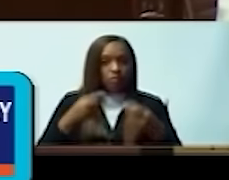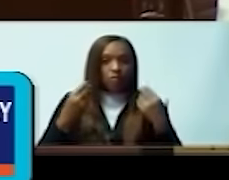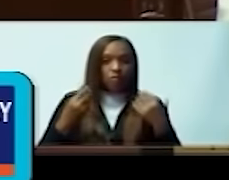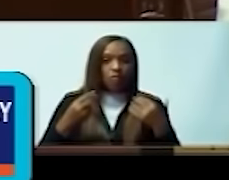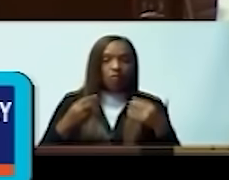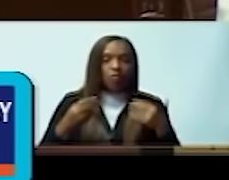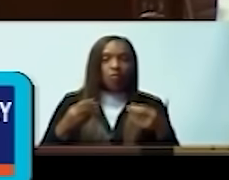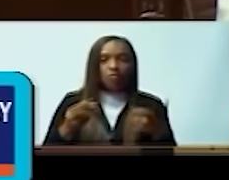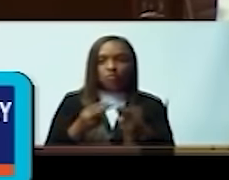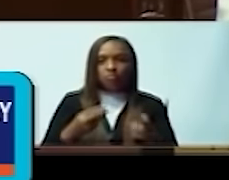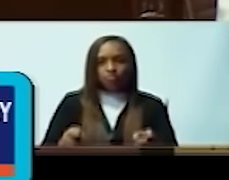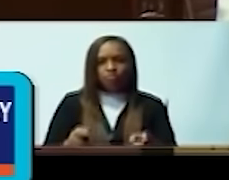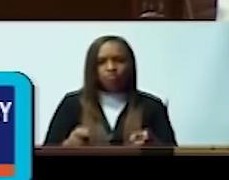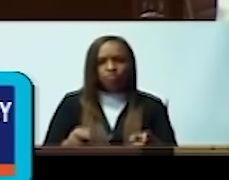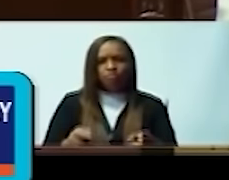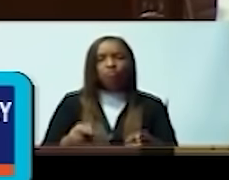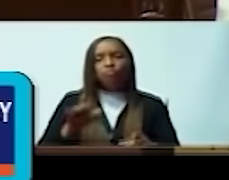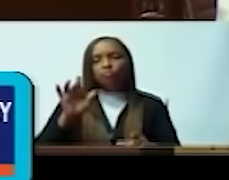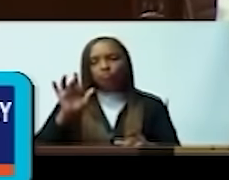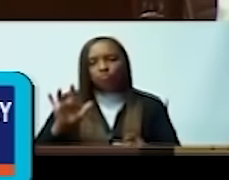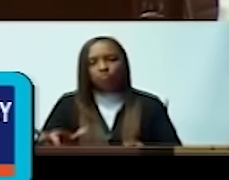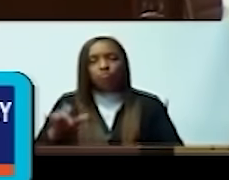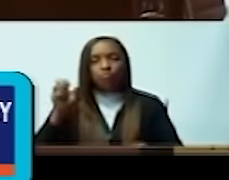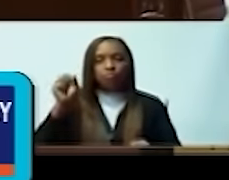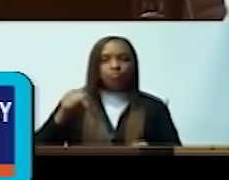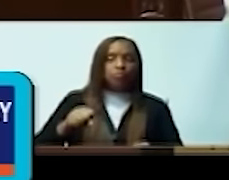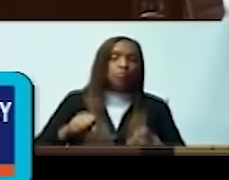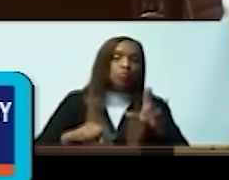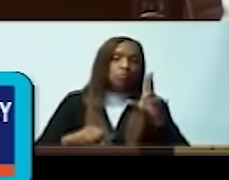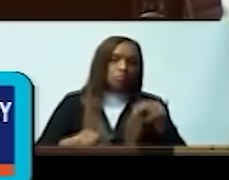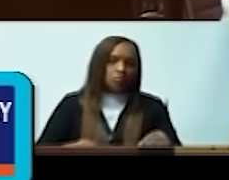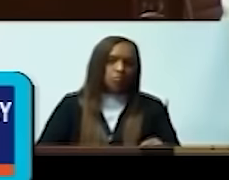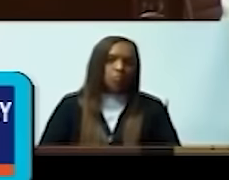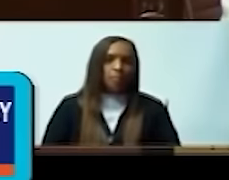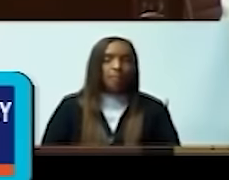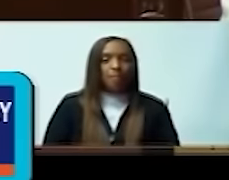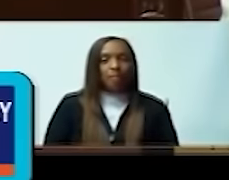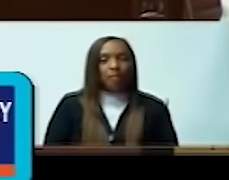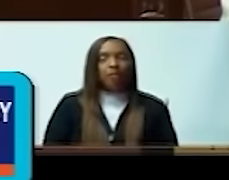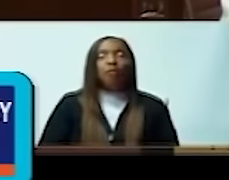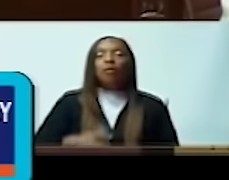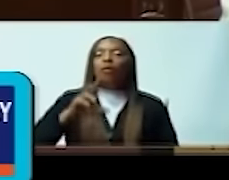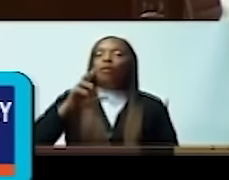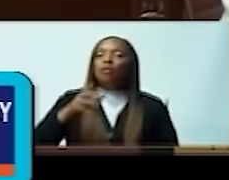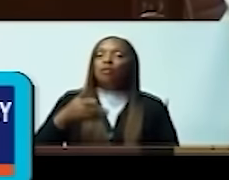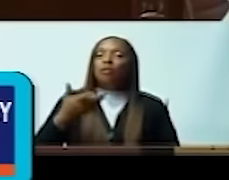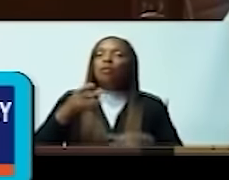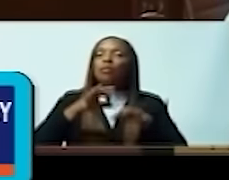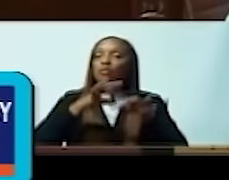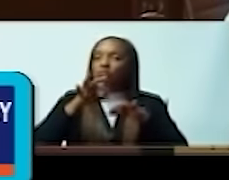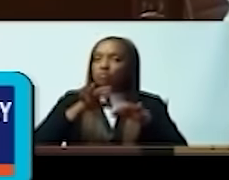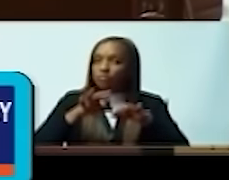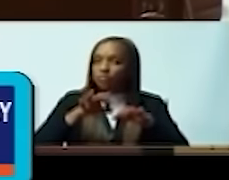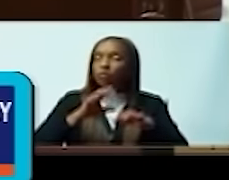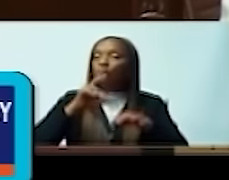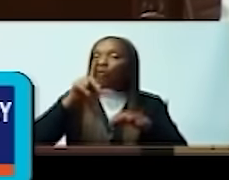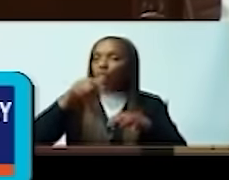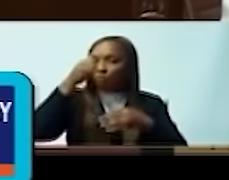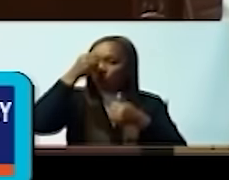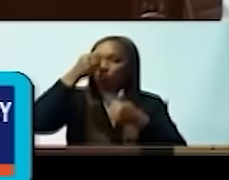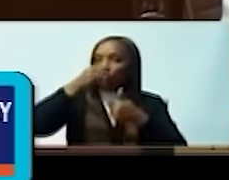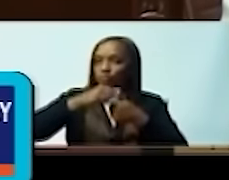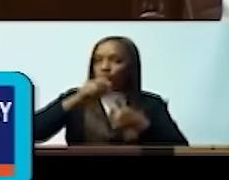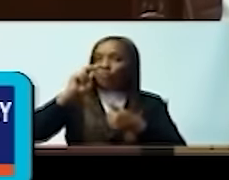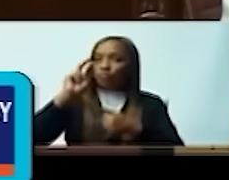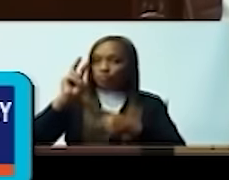y los que no estén de acuerdo, pulsen no. Aclaro que en la segunda lo vamos a remitir a estudio de la comisión